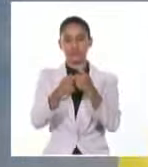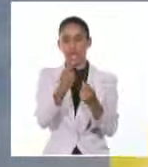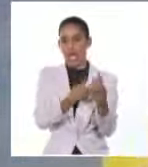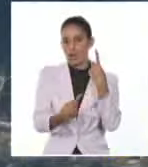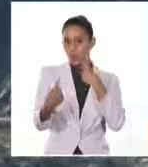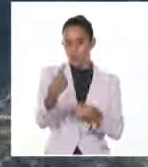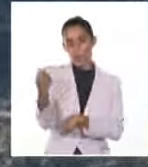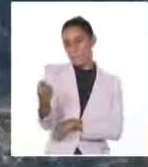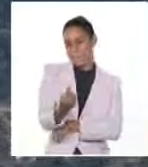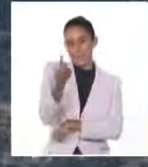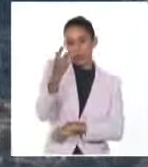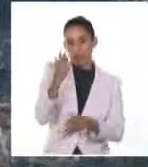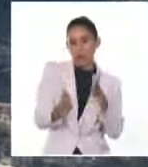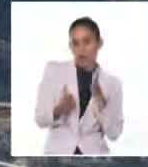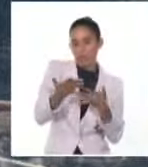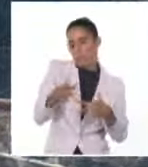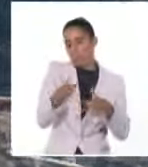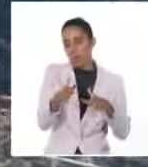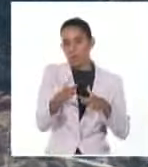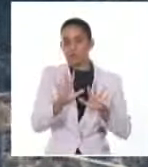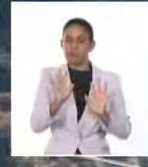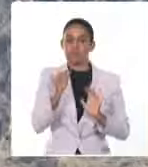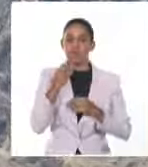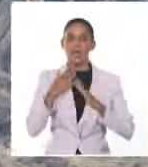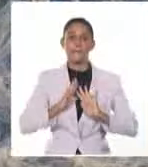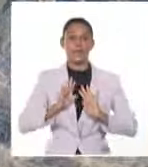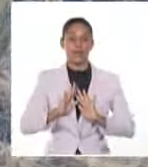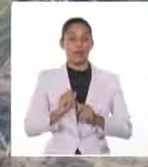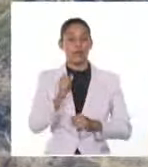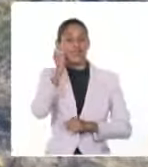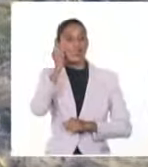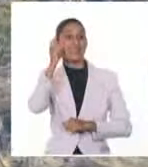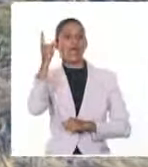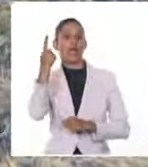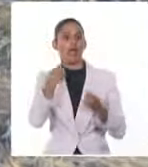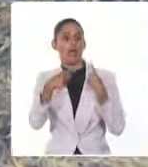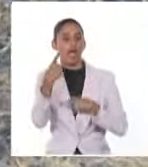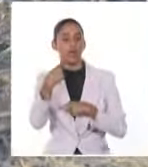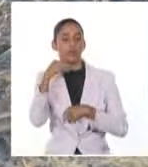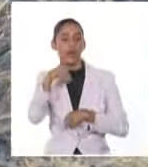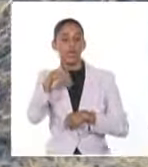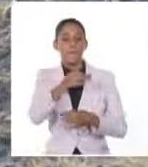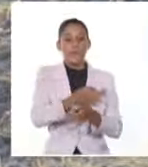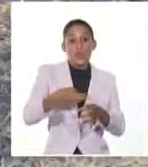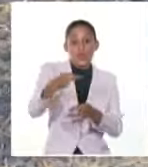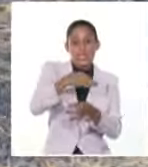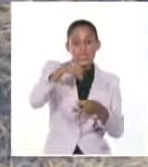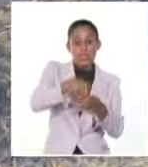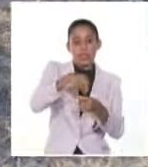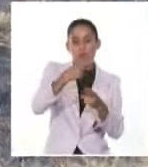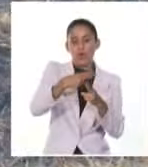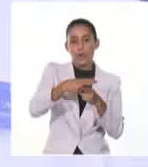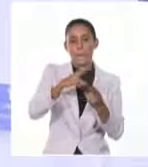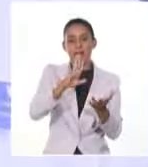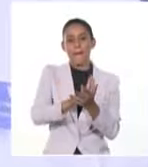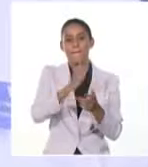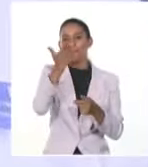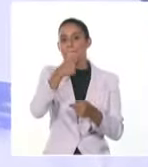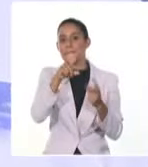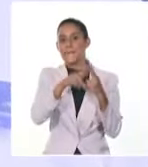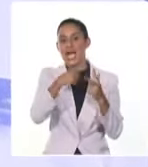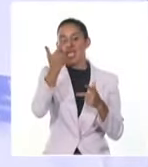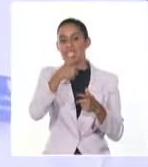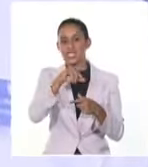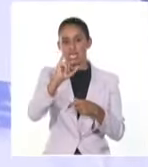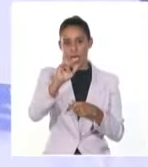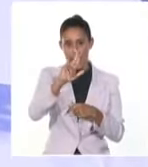parte del parque. Ya tenemos en el municipio, acá en Mayarí, en el territorio, tenemos las 3 primeras máquinas